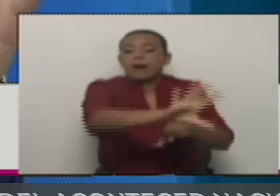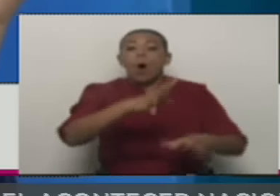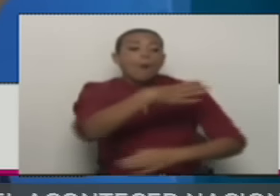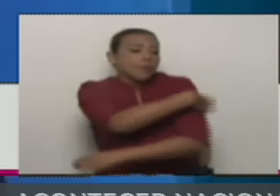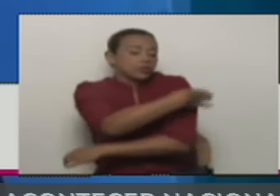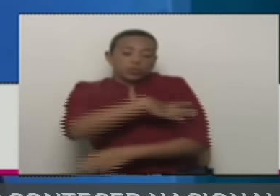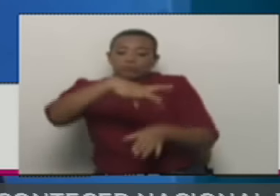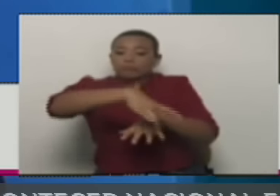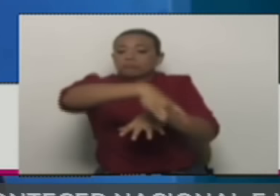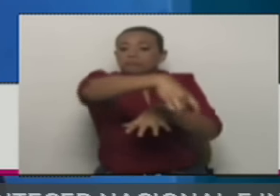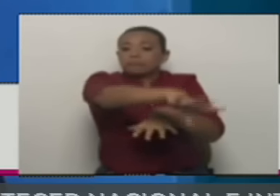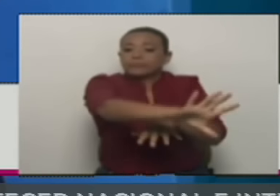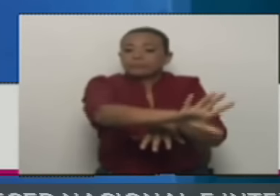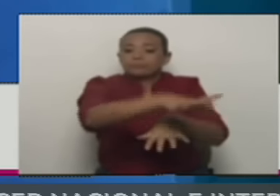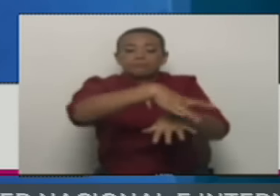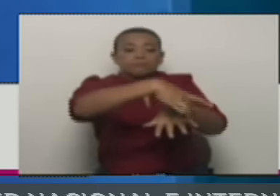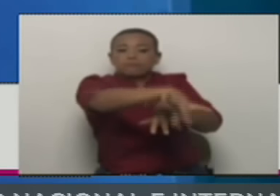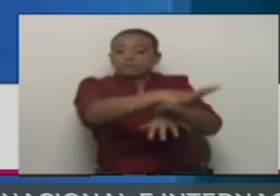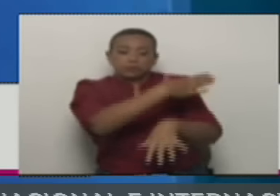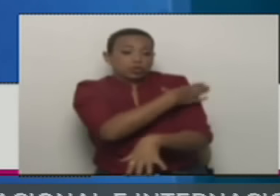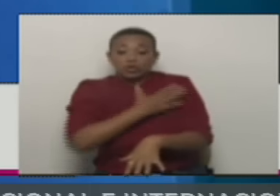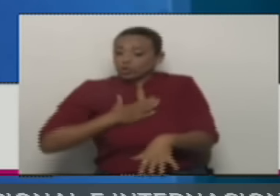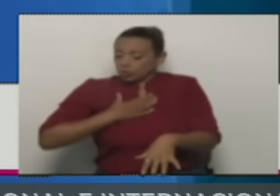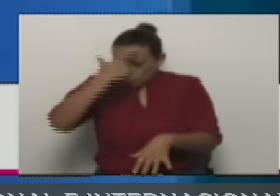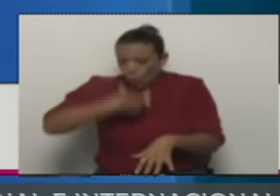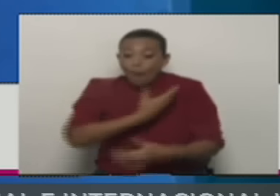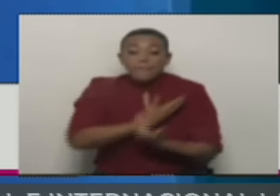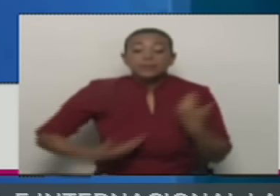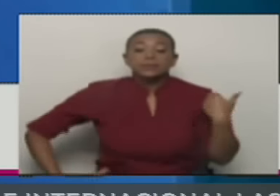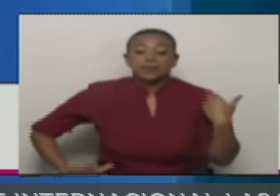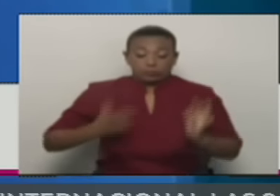oposiciones. Yo solamente digo,